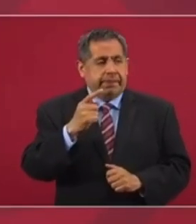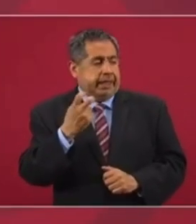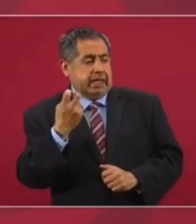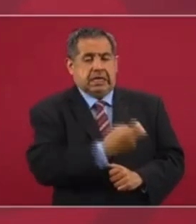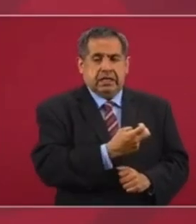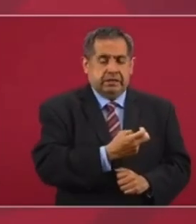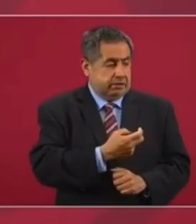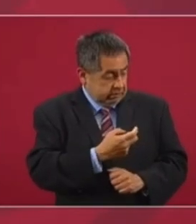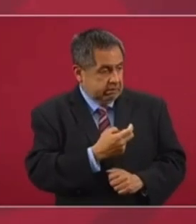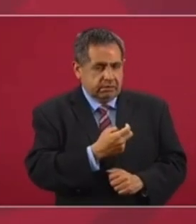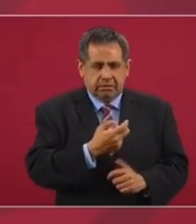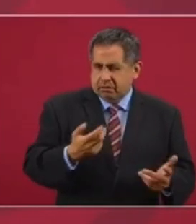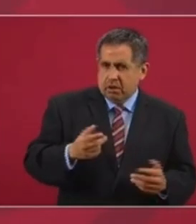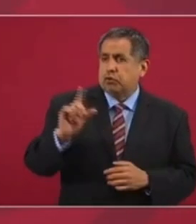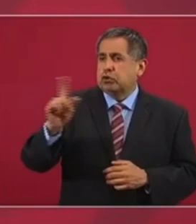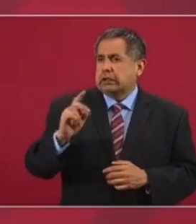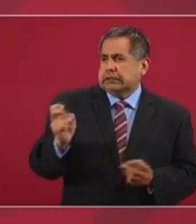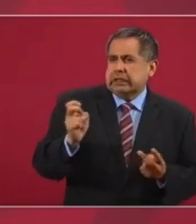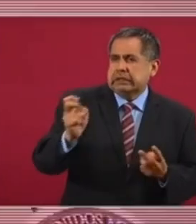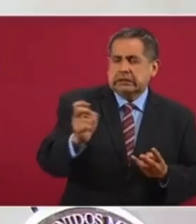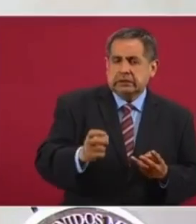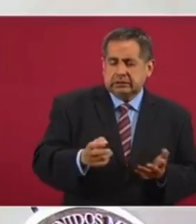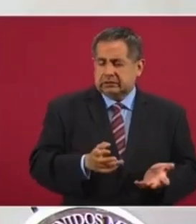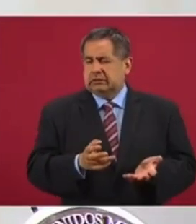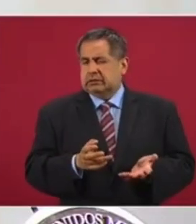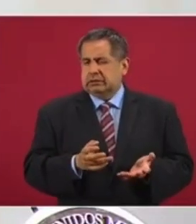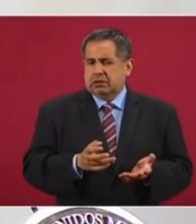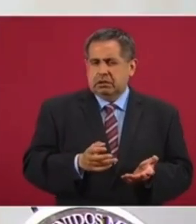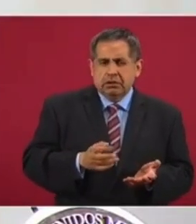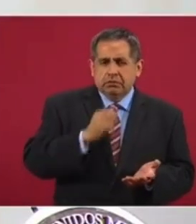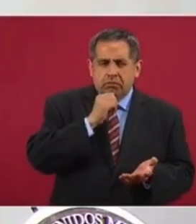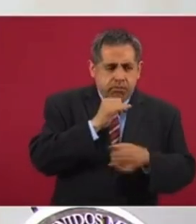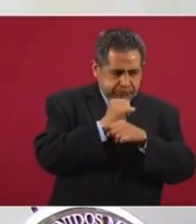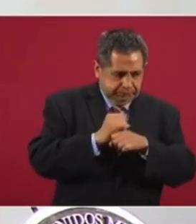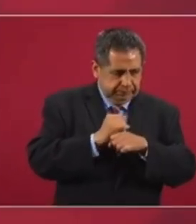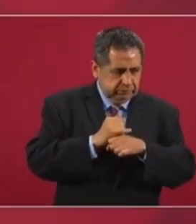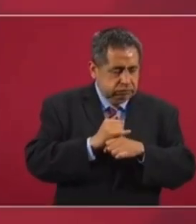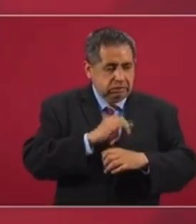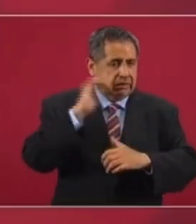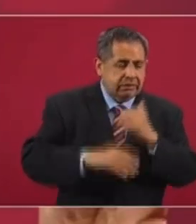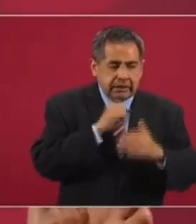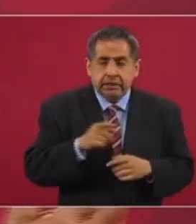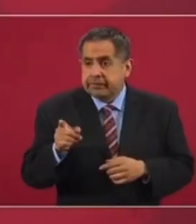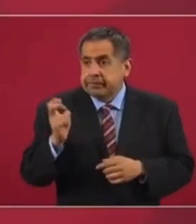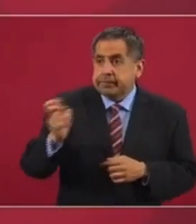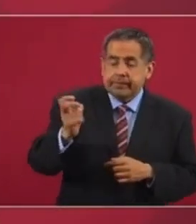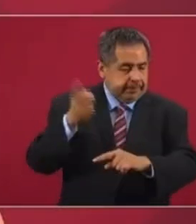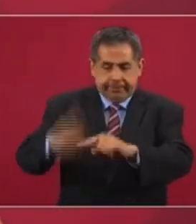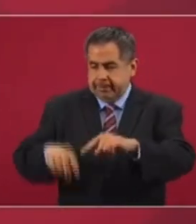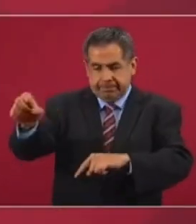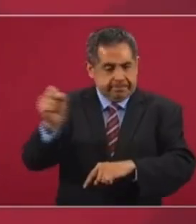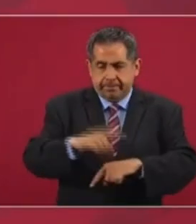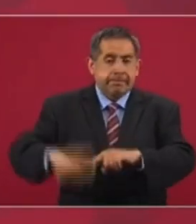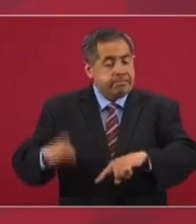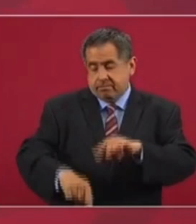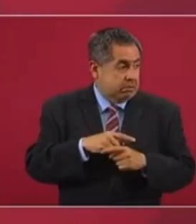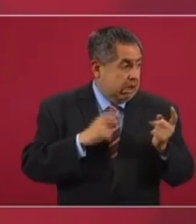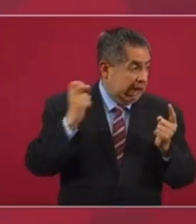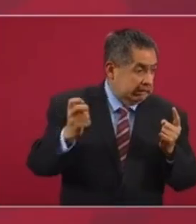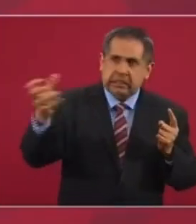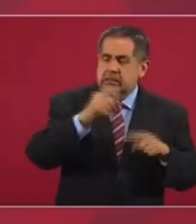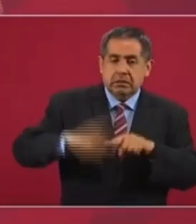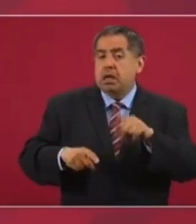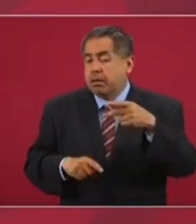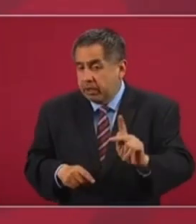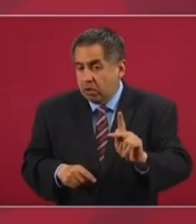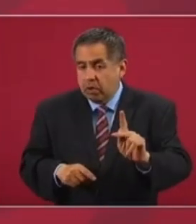señalamiento de funcionarios, aún sin concluir el proceso, ya va a implicar el retiro de sus cargos. Perfecto.